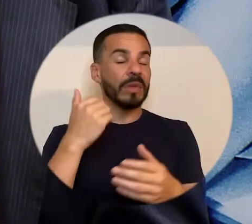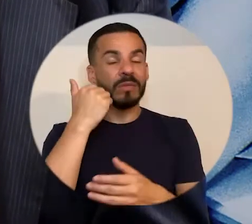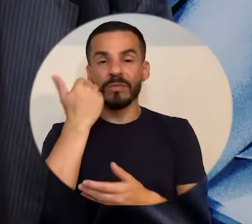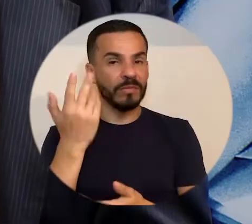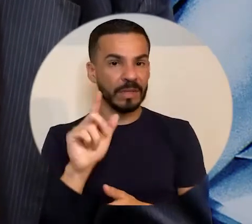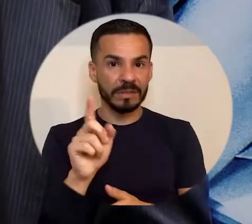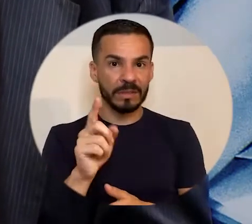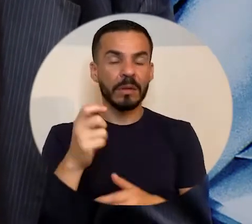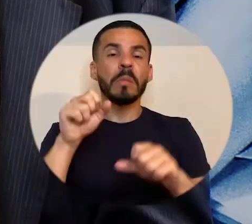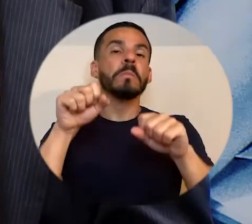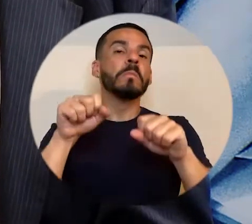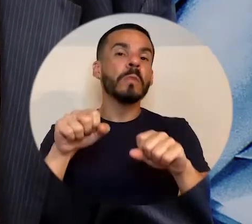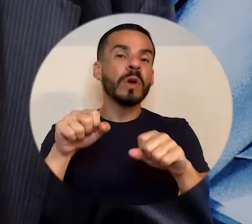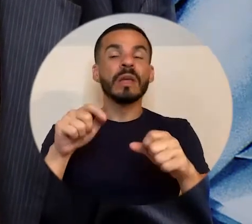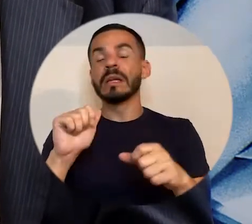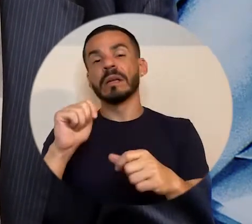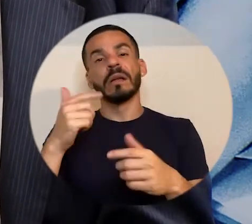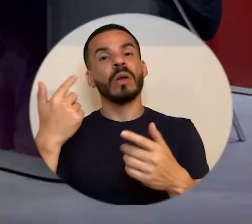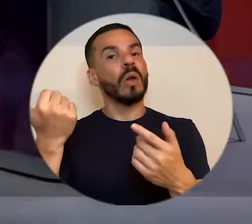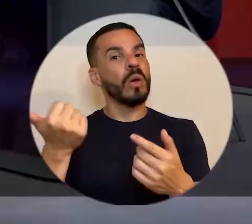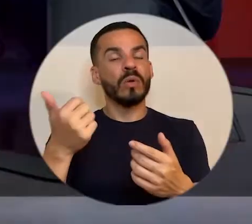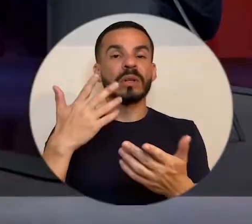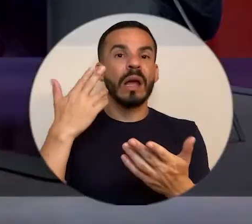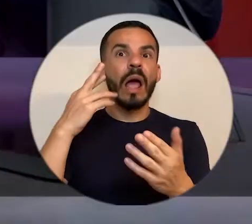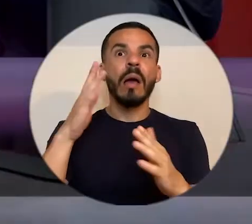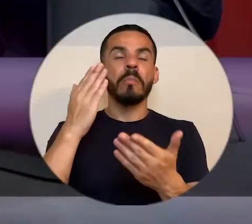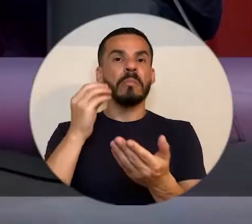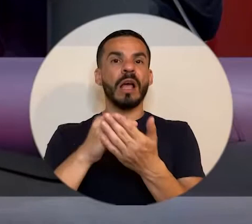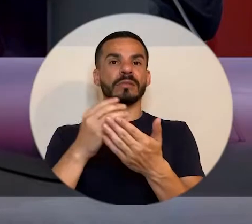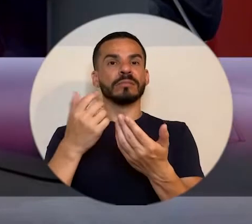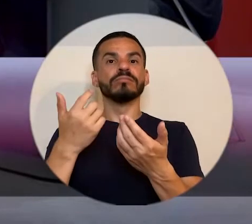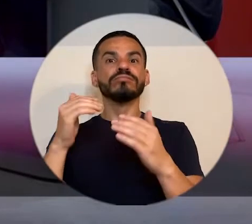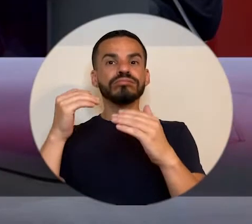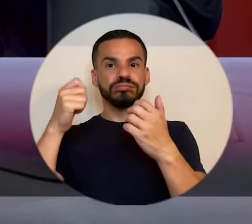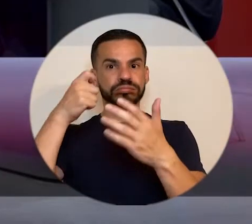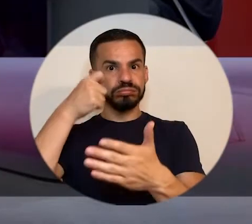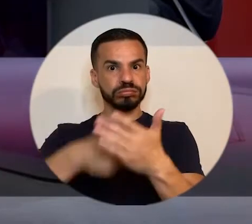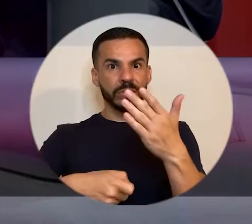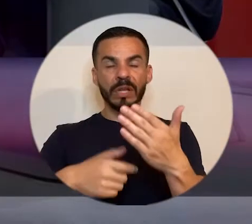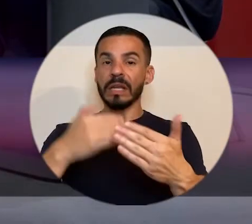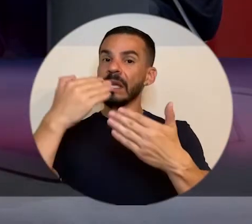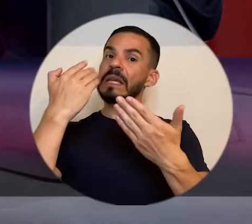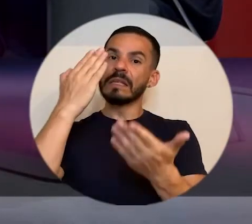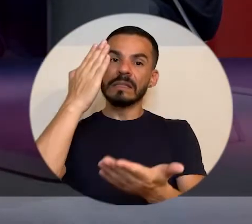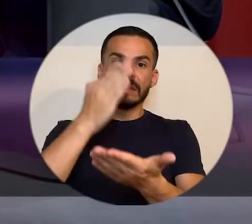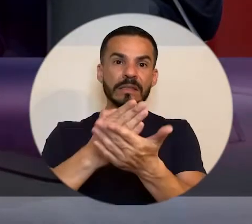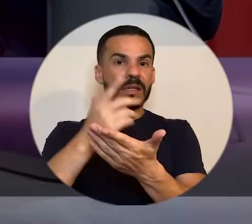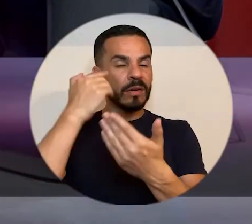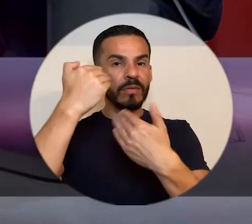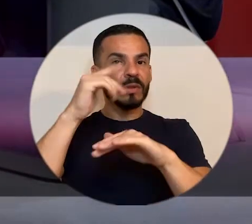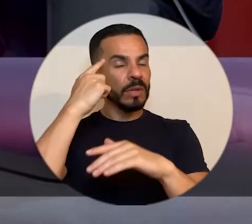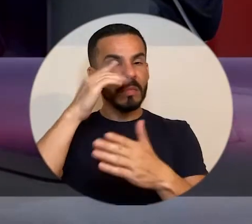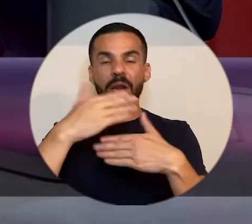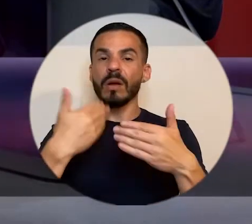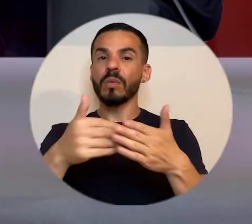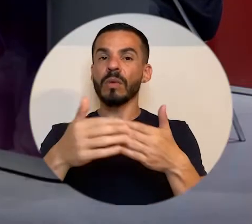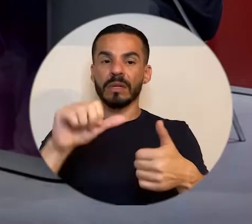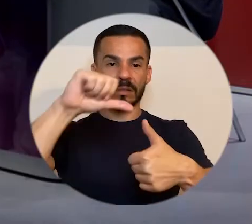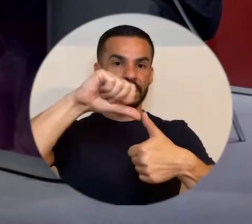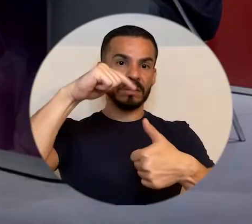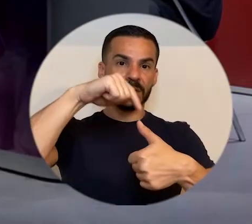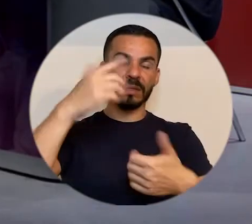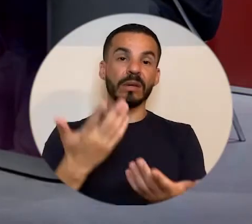fácil. Ahora, puede ser que se llegue a lo otro, a la radicalidad, y haya casi cierre de fronteras para cualquier cosa desde